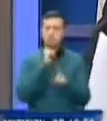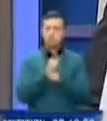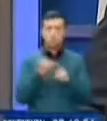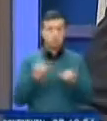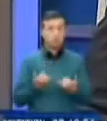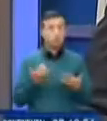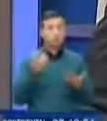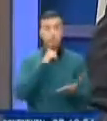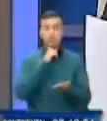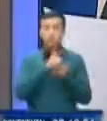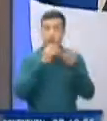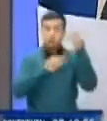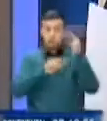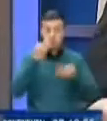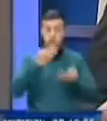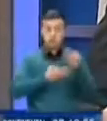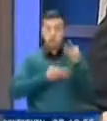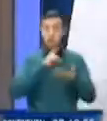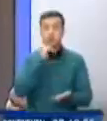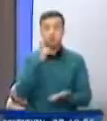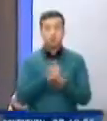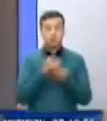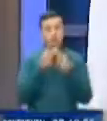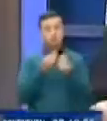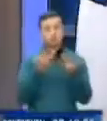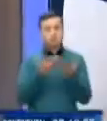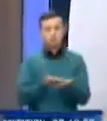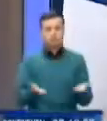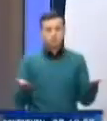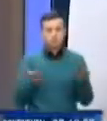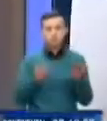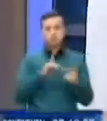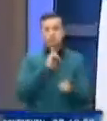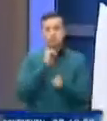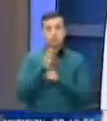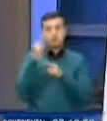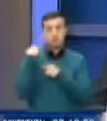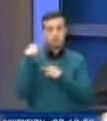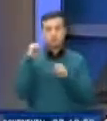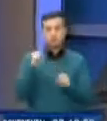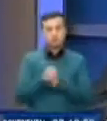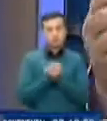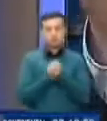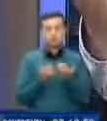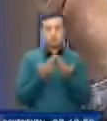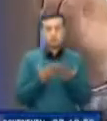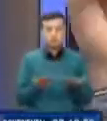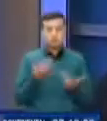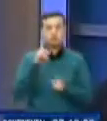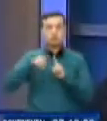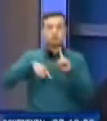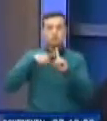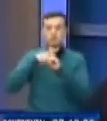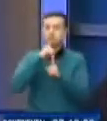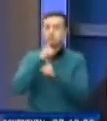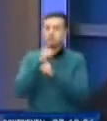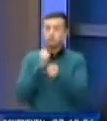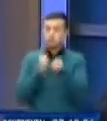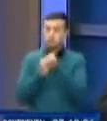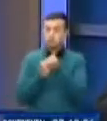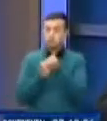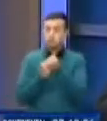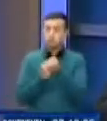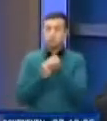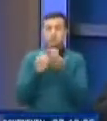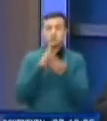día siendo serán juzgadas si hay muchas cosas que no podrán hacerse nunca más ahora pero lo complementario carlos término se